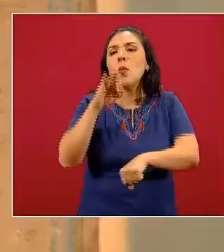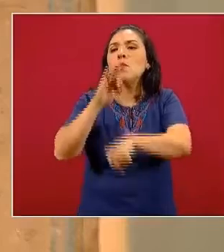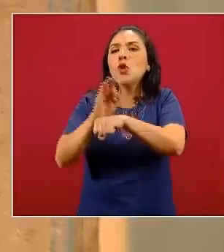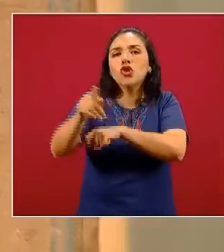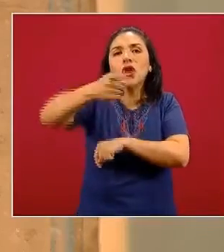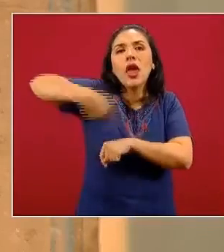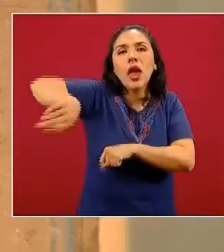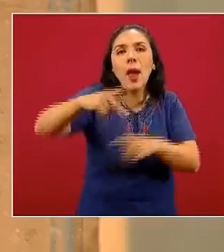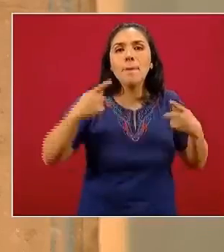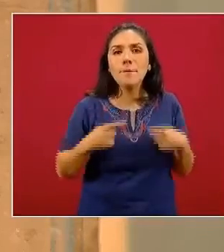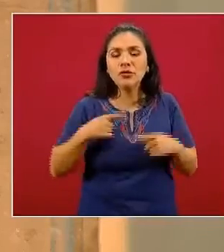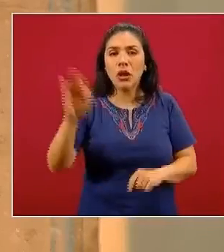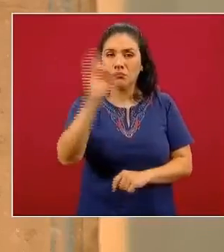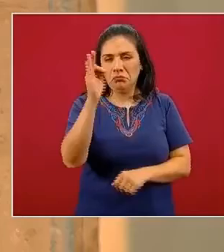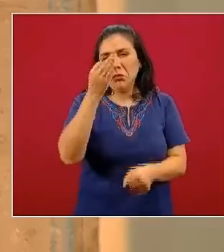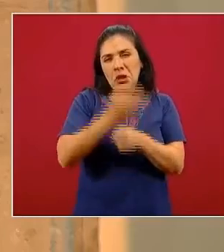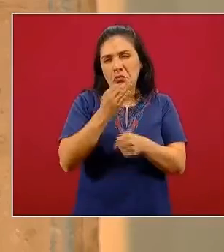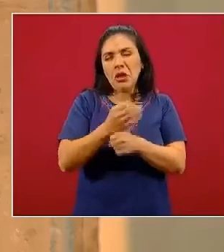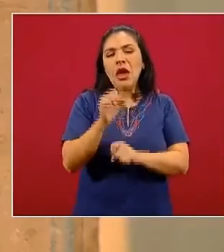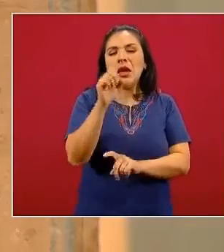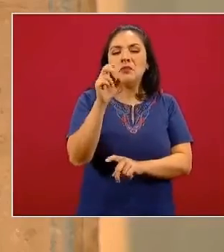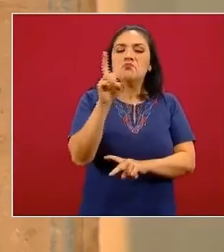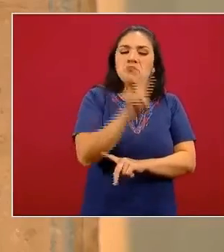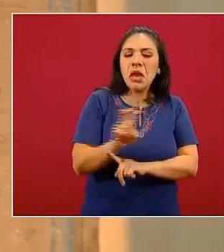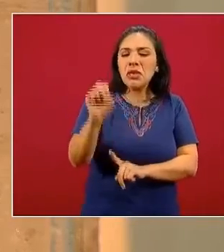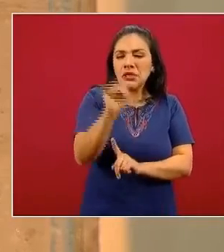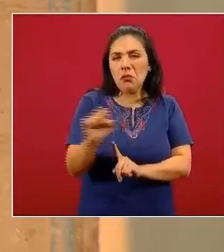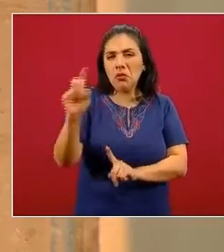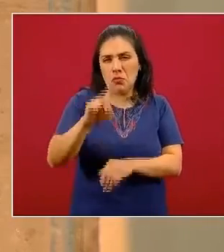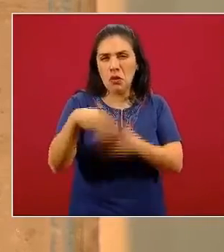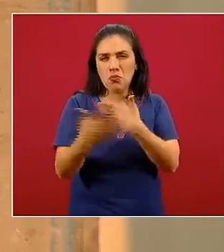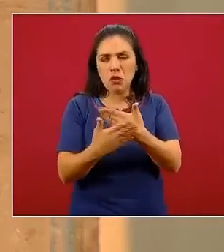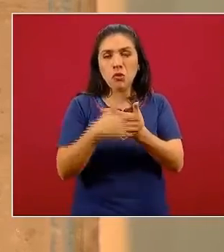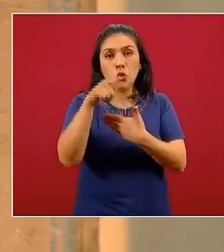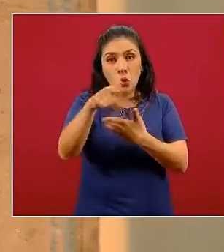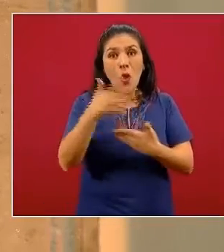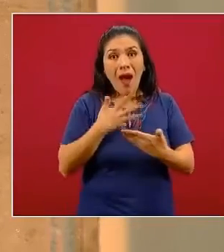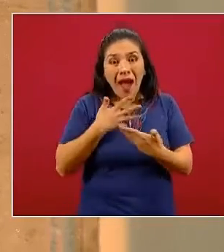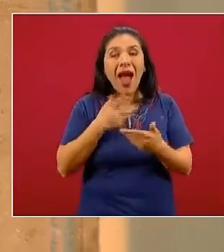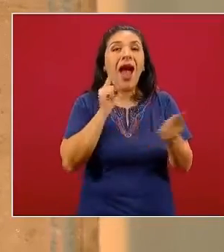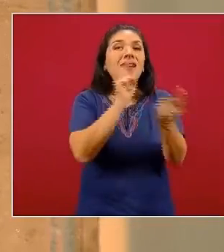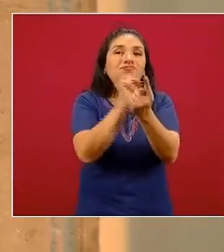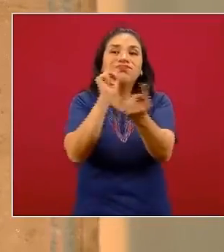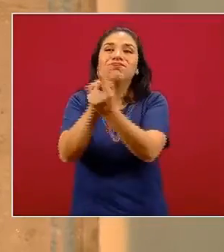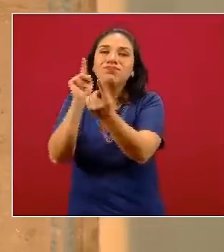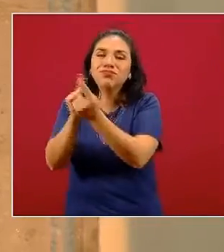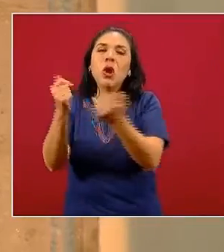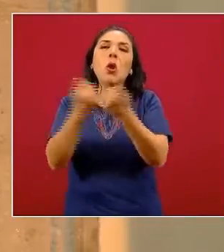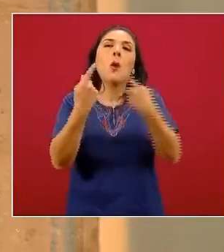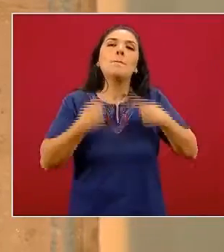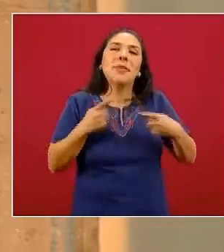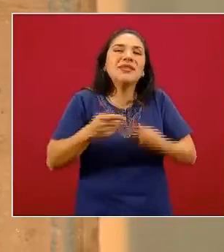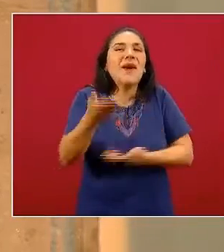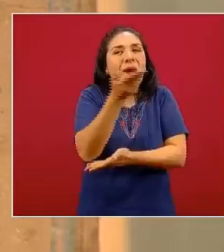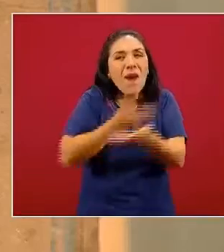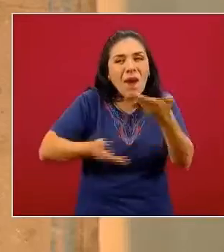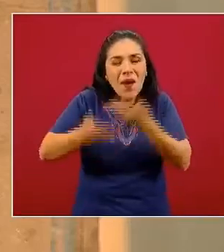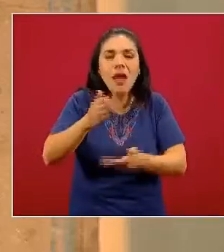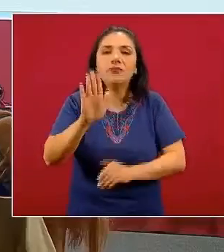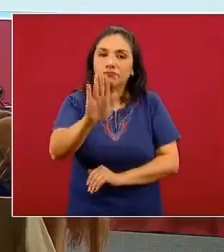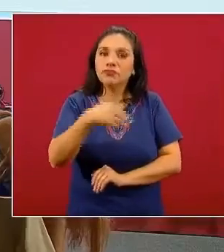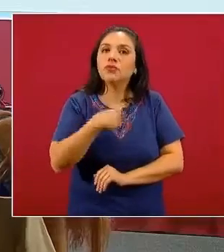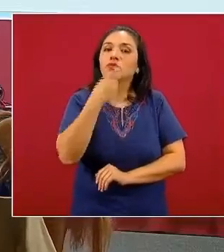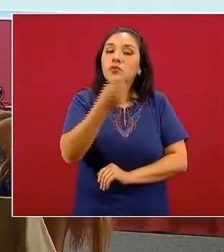Si en un momento dado, durante este fin de semana que se aproxima, vamos a estar conviviendo con otras personas,